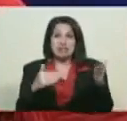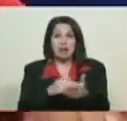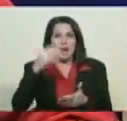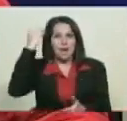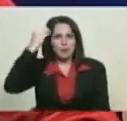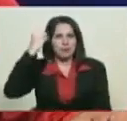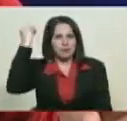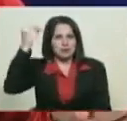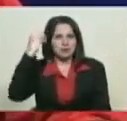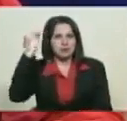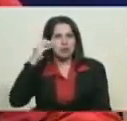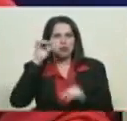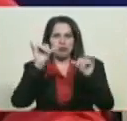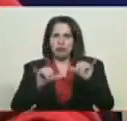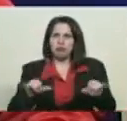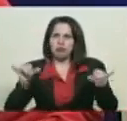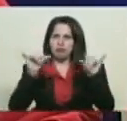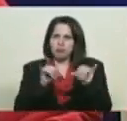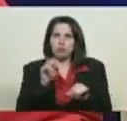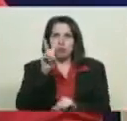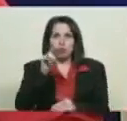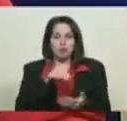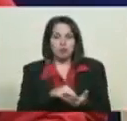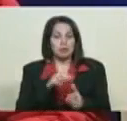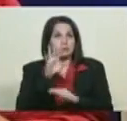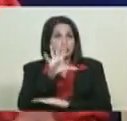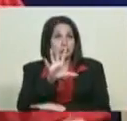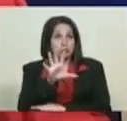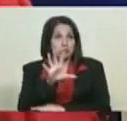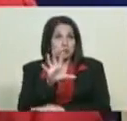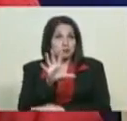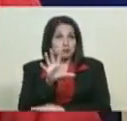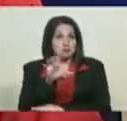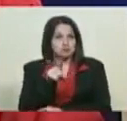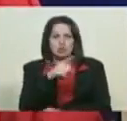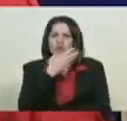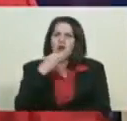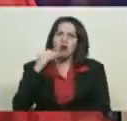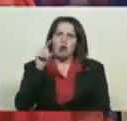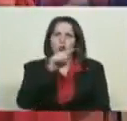iban a hacer lo mismo que nos hicieron en el 2005. A lo mejor algunos de ustedes eran muy